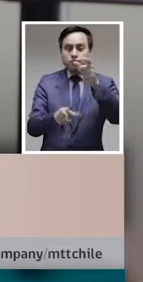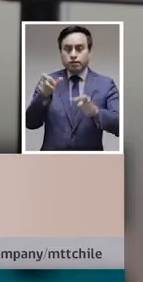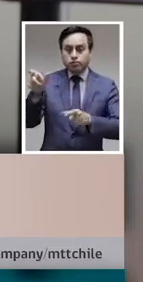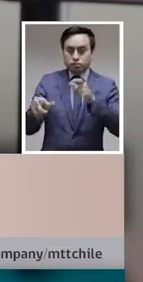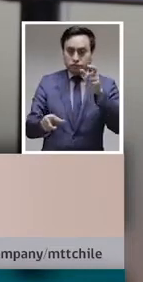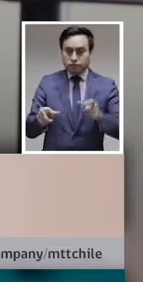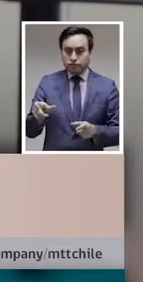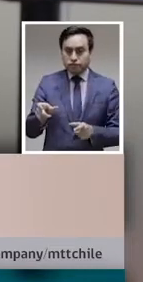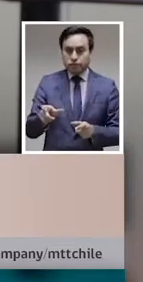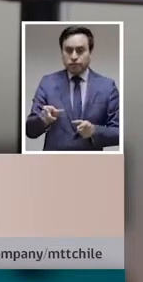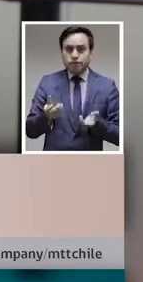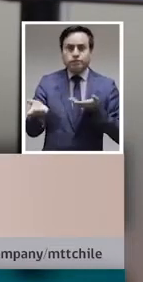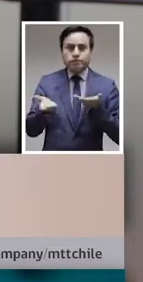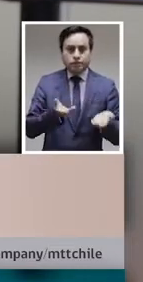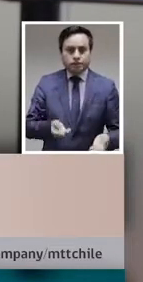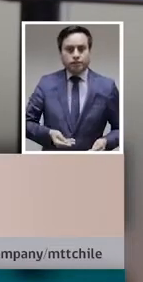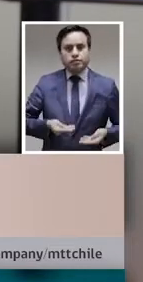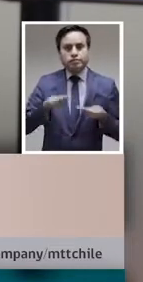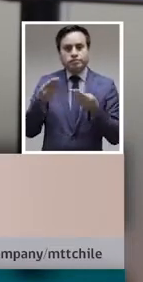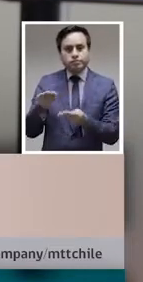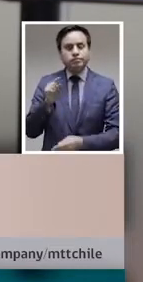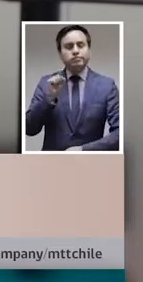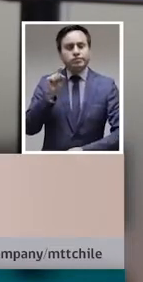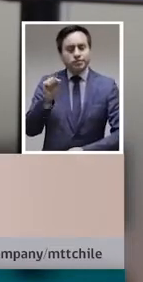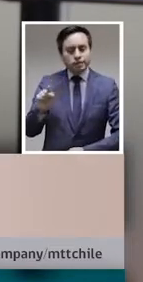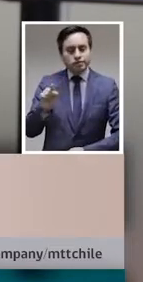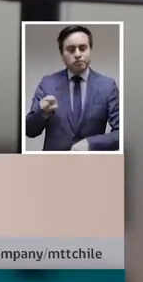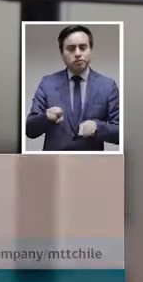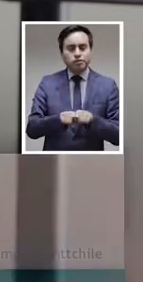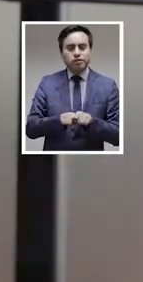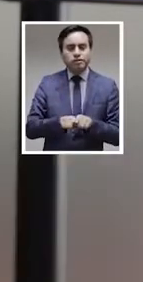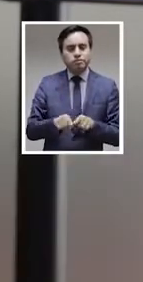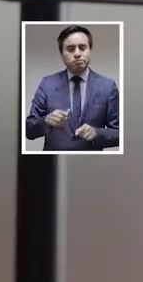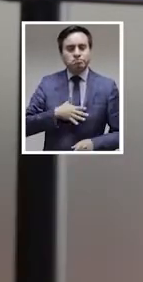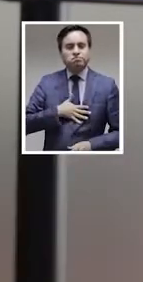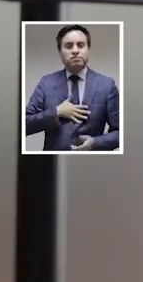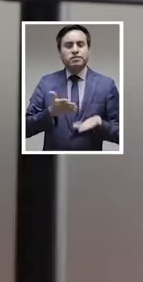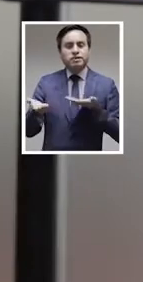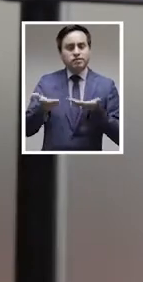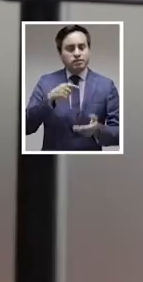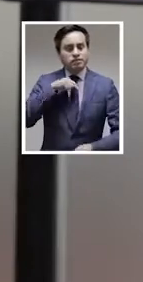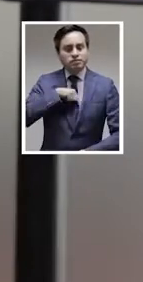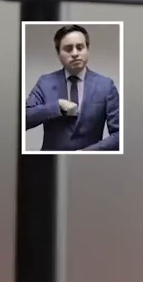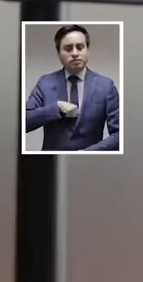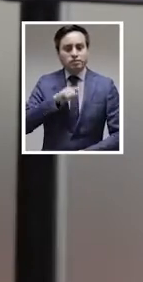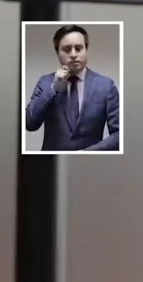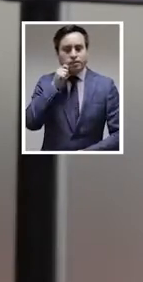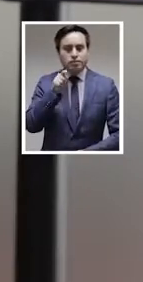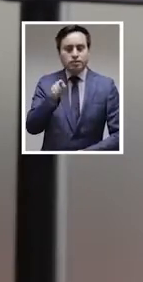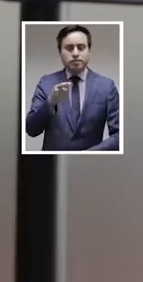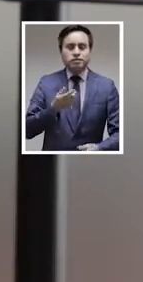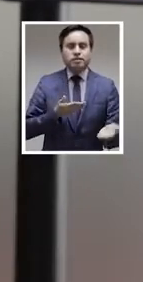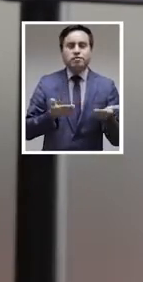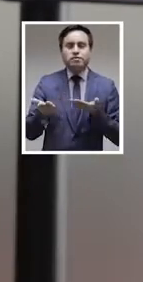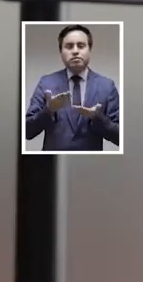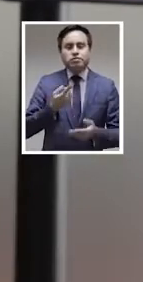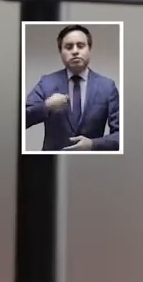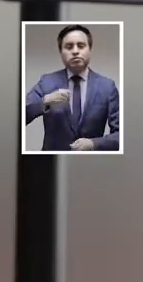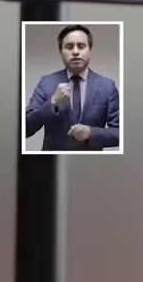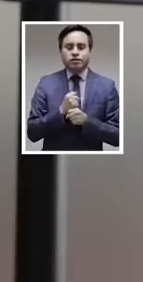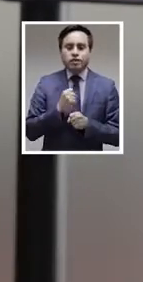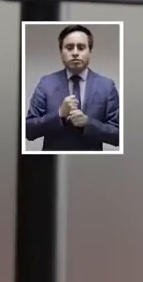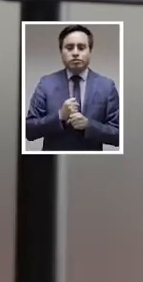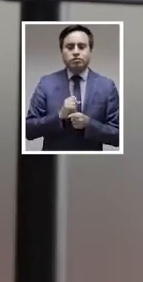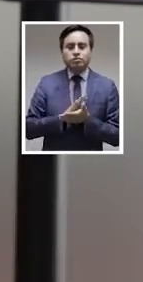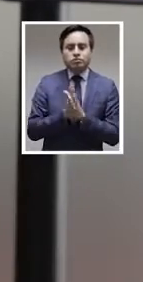personas el servicio. Eso es tener sentido de servicio. Y es para ese servicio que estamos